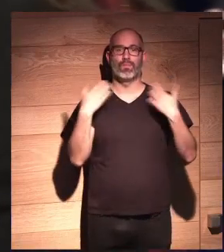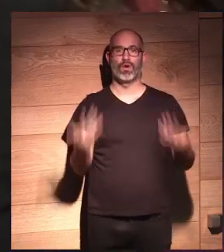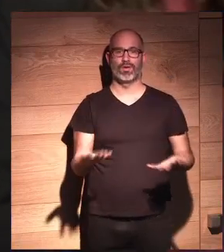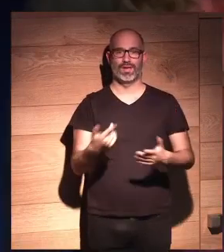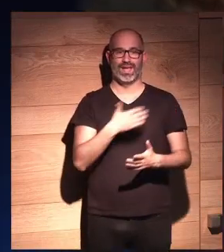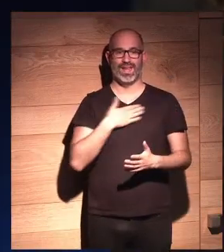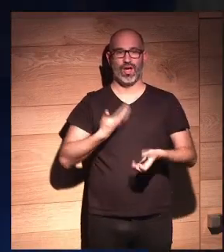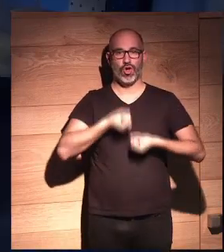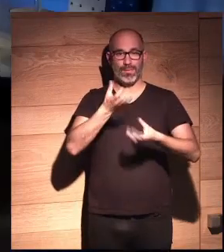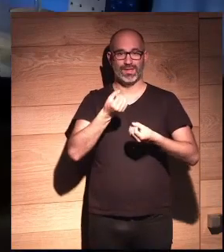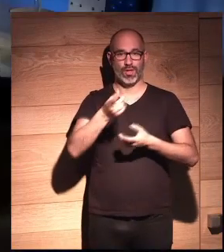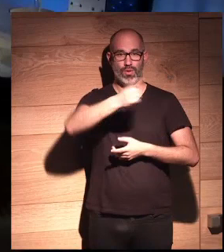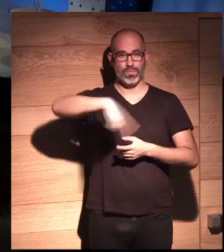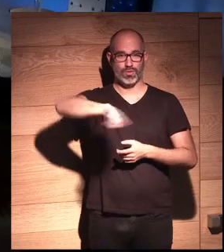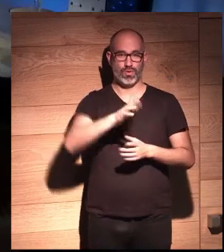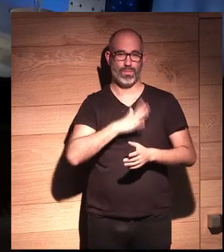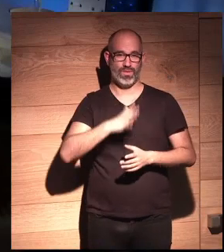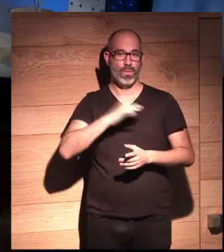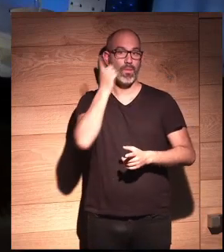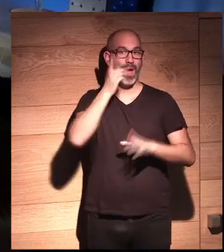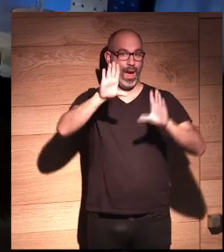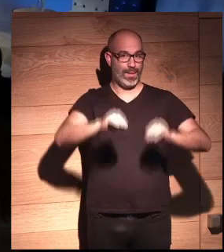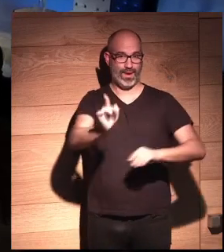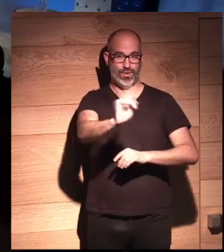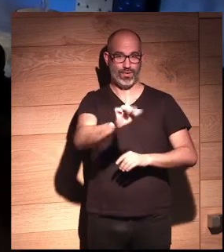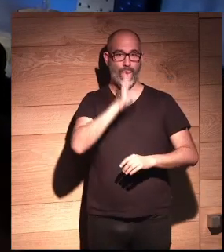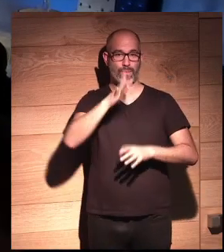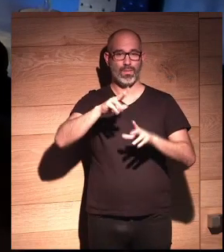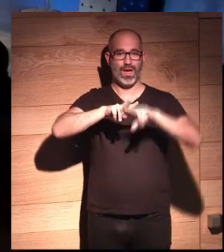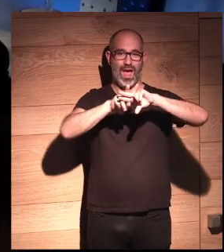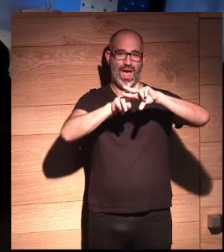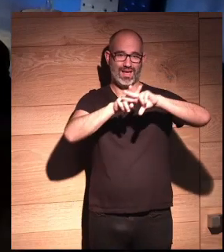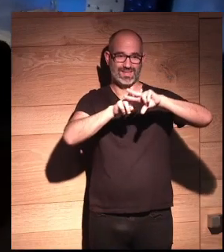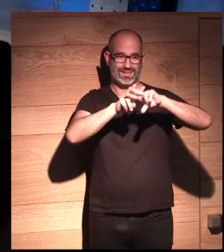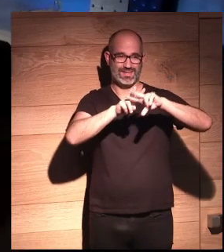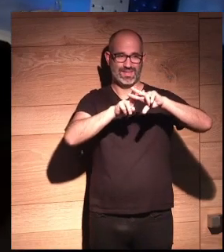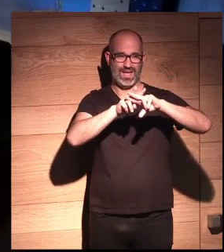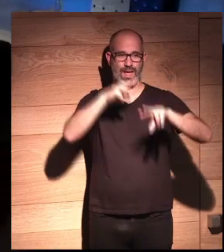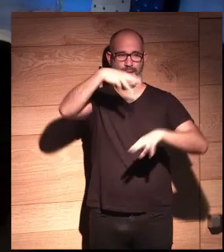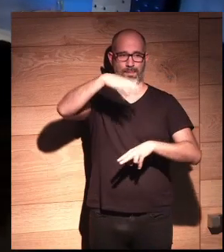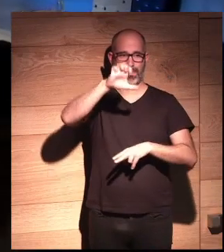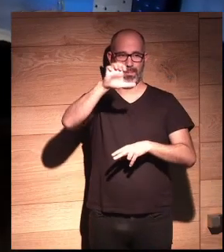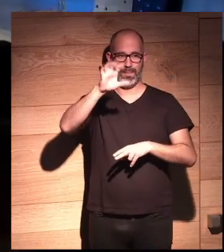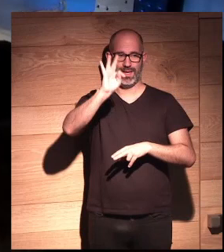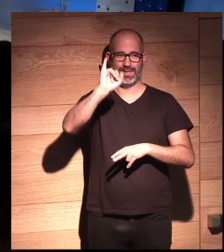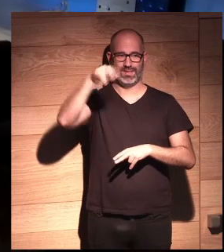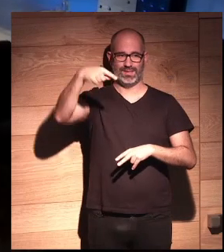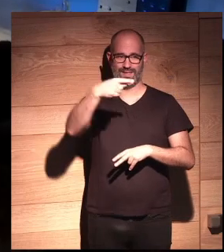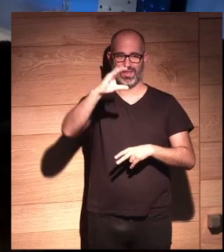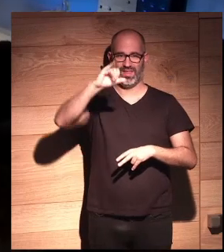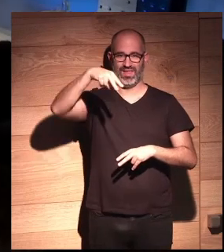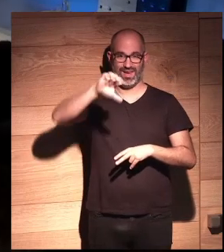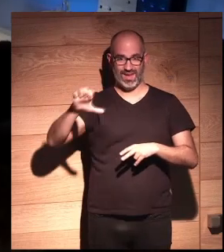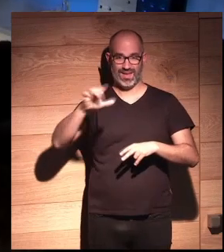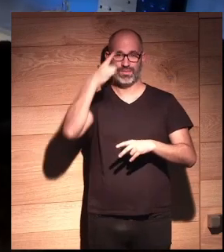Quería comentaros que no apagaréis vuestros teléfonos móviles porque tenemos un hashtag del evento que es #meetingcine y conectándose al wifi